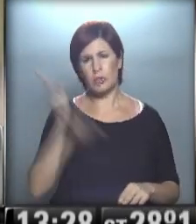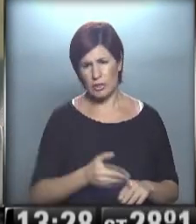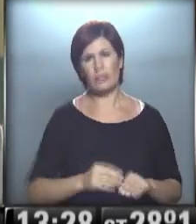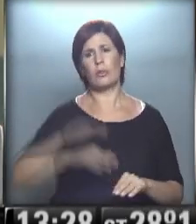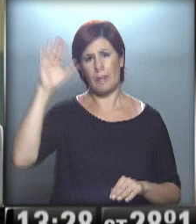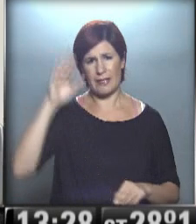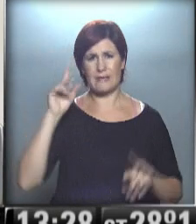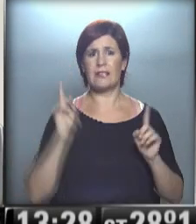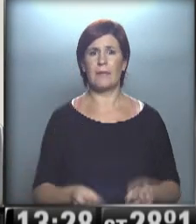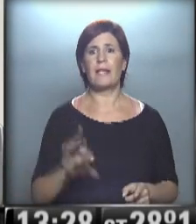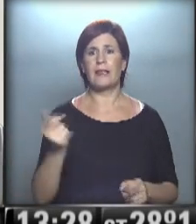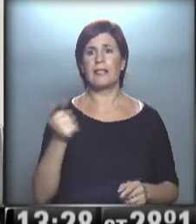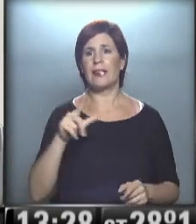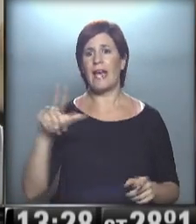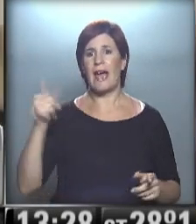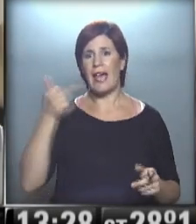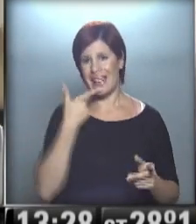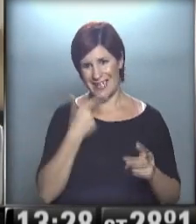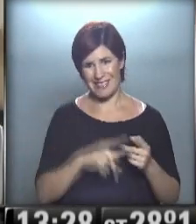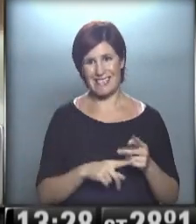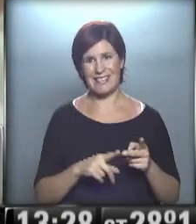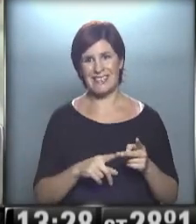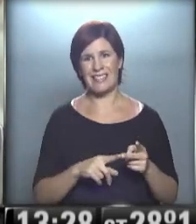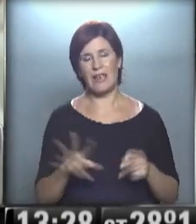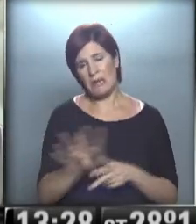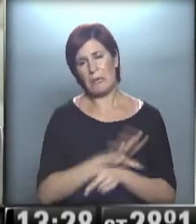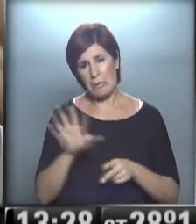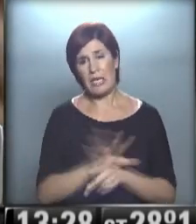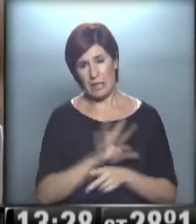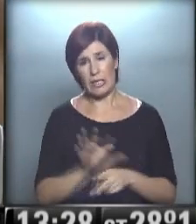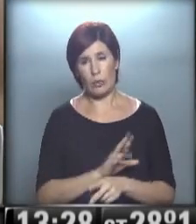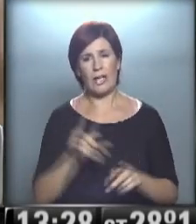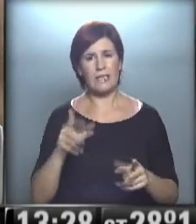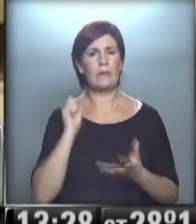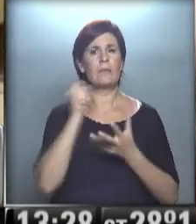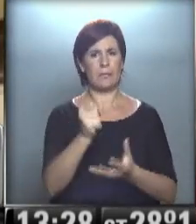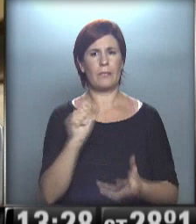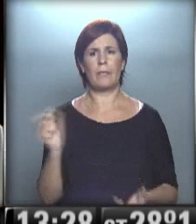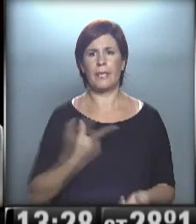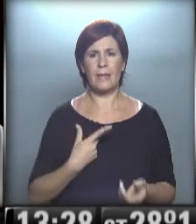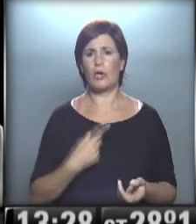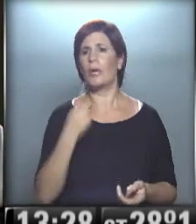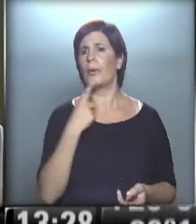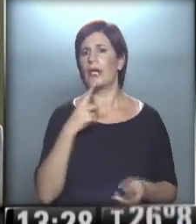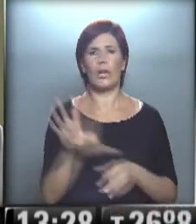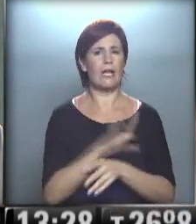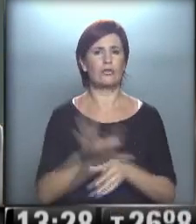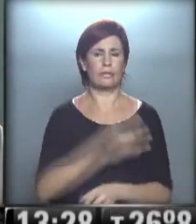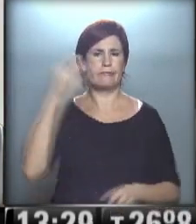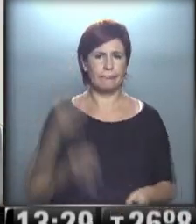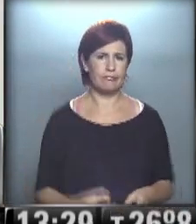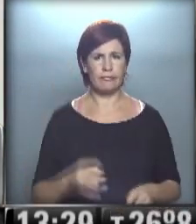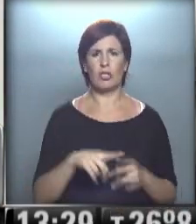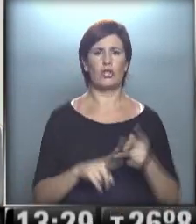que también es la película El Club de los Desahuciados, que se llevó, entre otras categorías, los dos premios mayores de actuación masculina por los tremendos